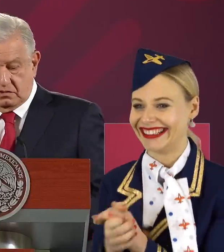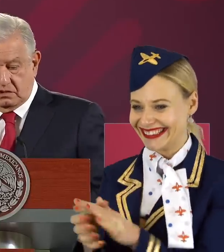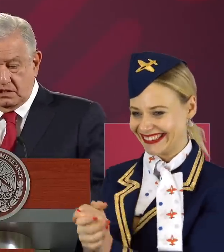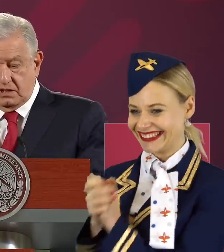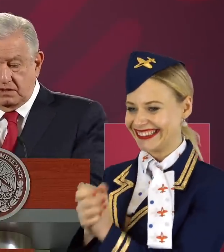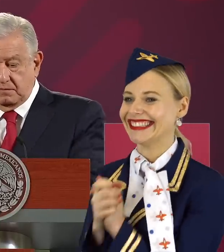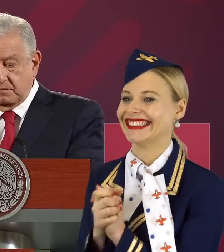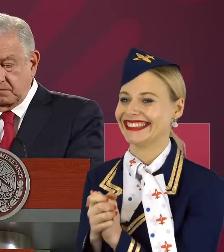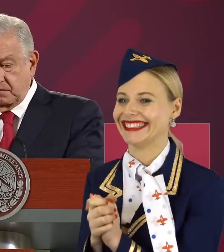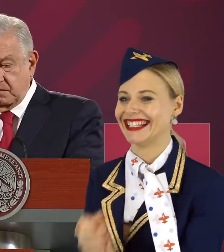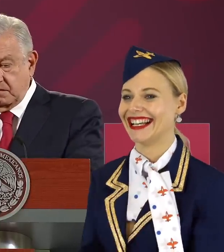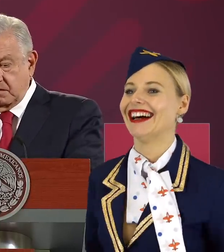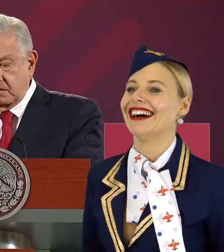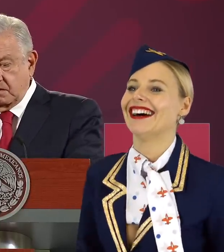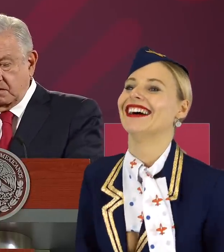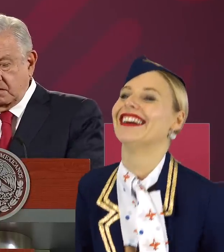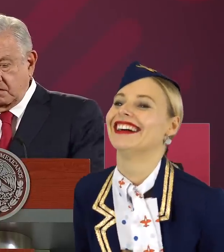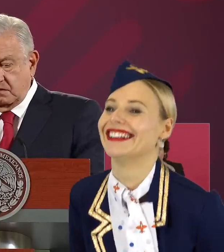y